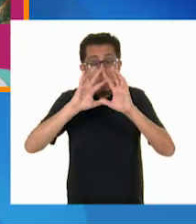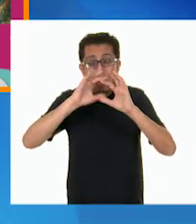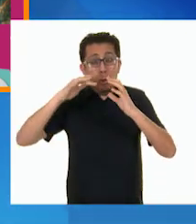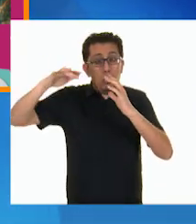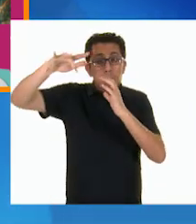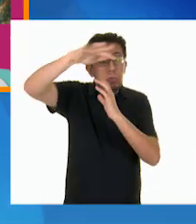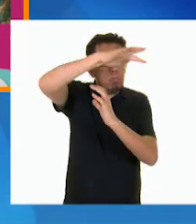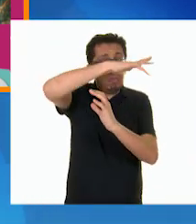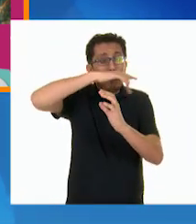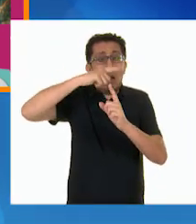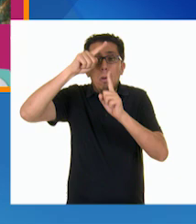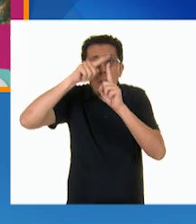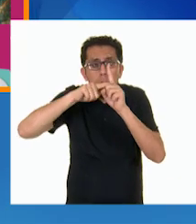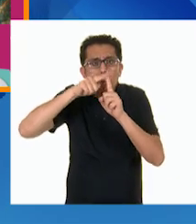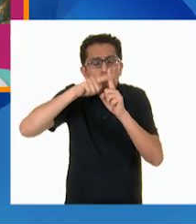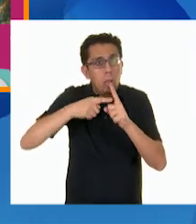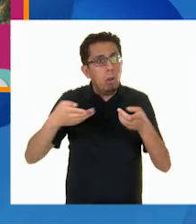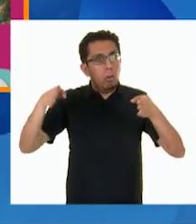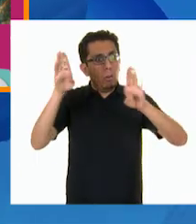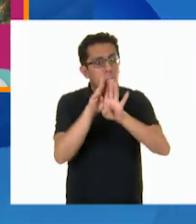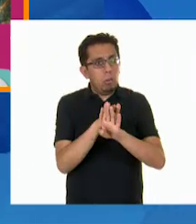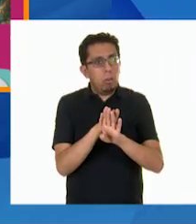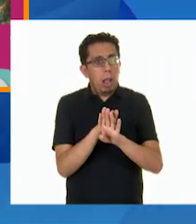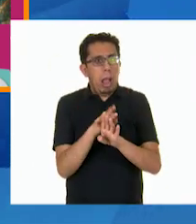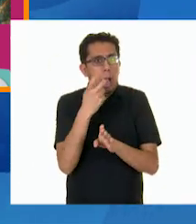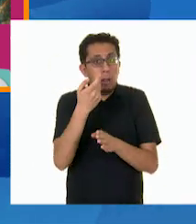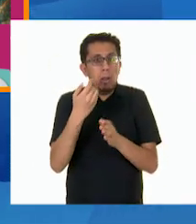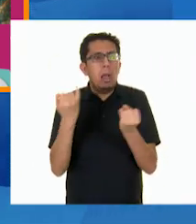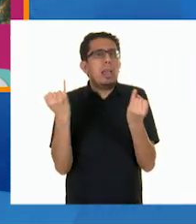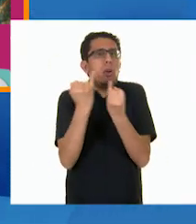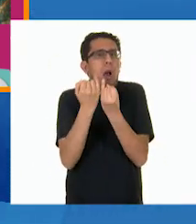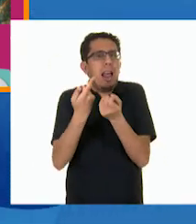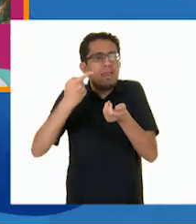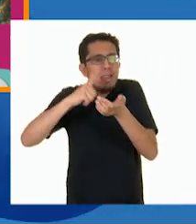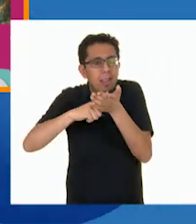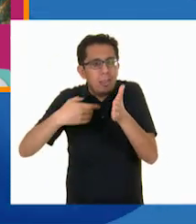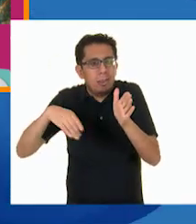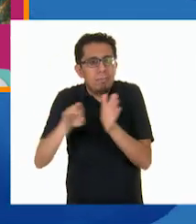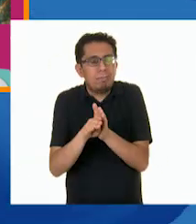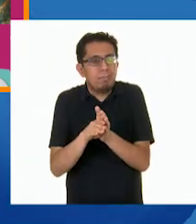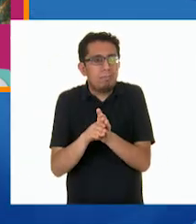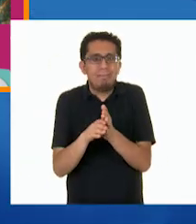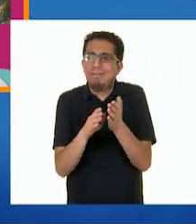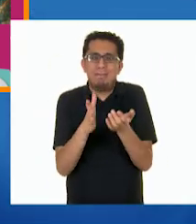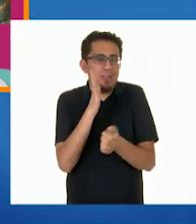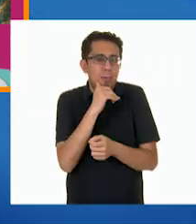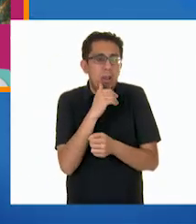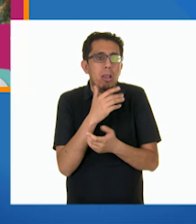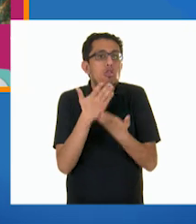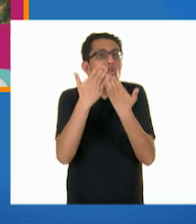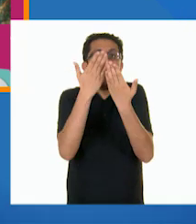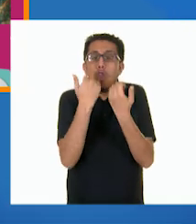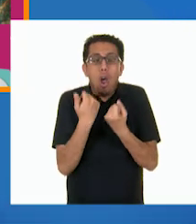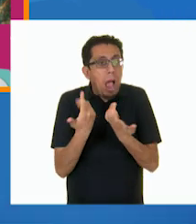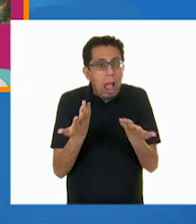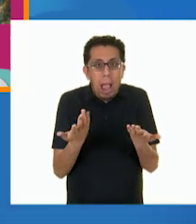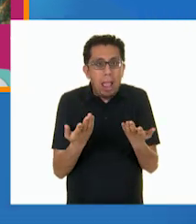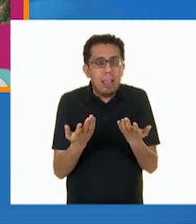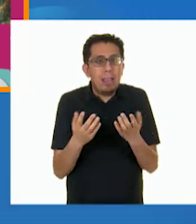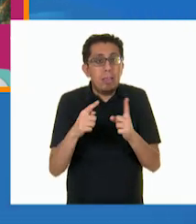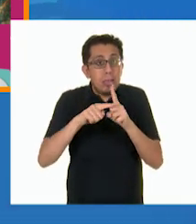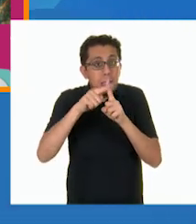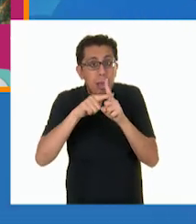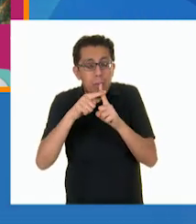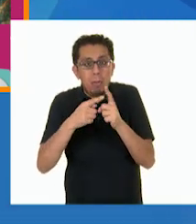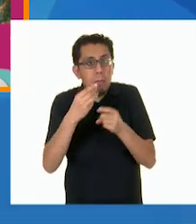misma manera en la que medimos la temperatura de una habitación, porque no hay termómetros para eso. Así que los científicos